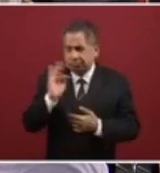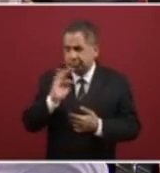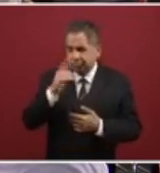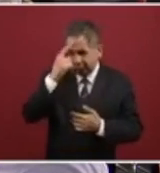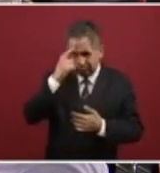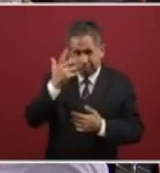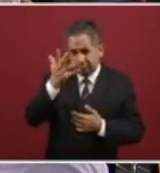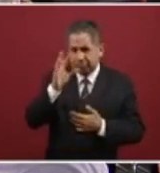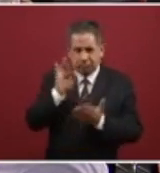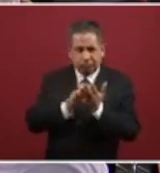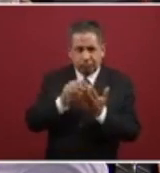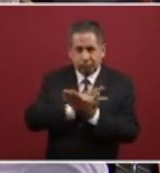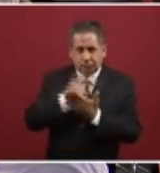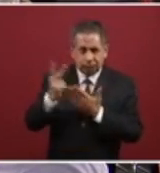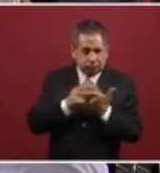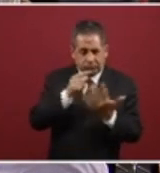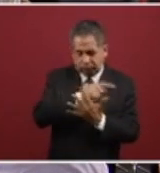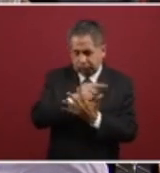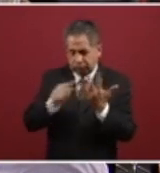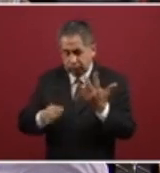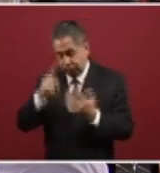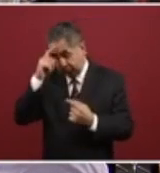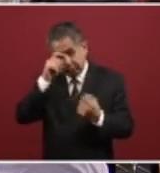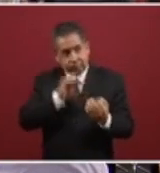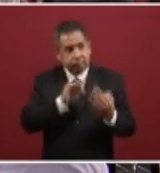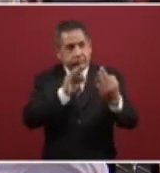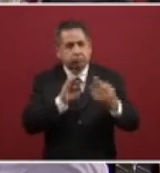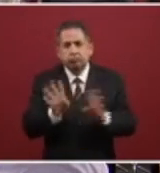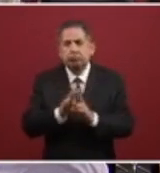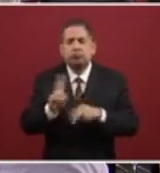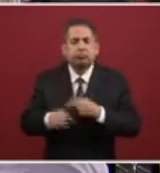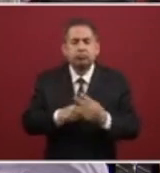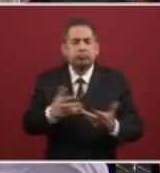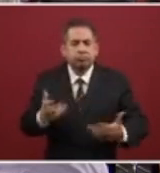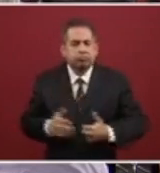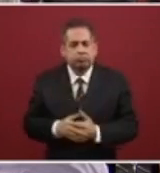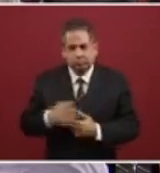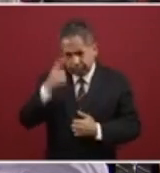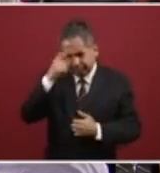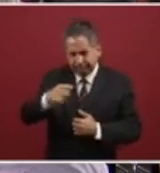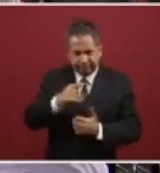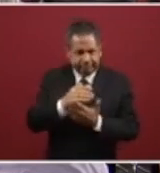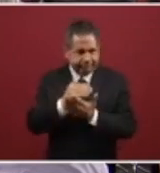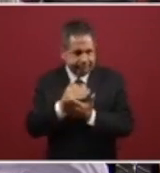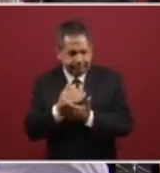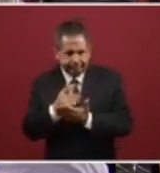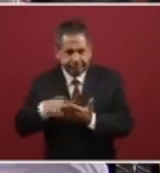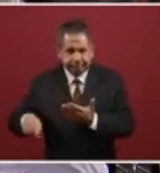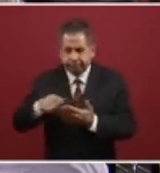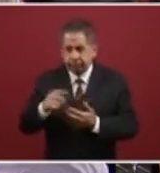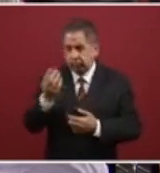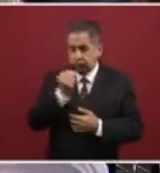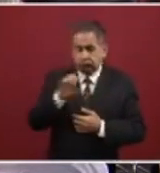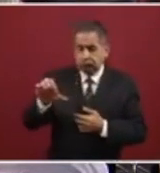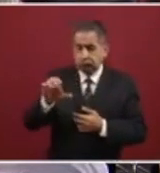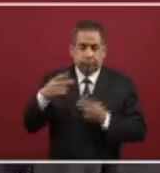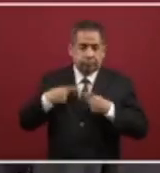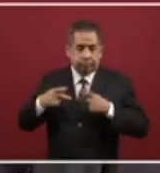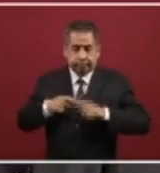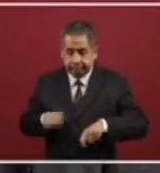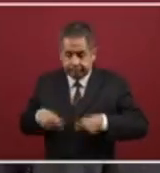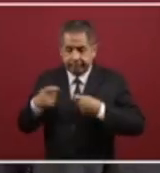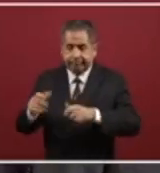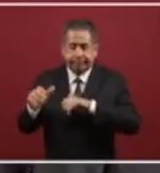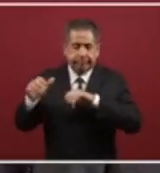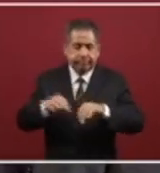del programa, ahí está Sansón. ¿Cómo vamos a hacerle para generar el déficit de crecimiento de 900 que tanto